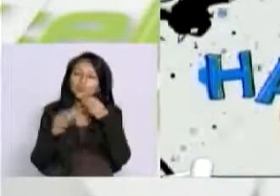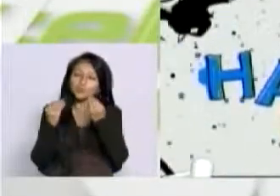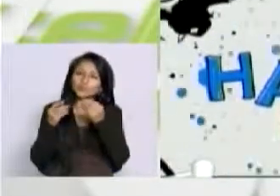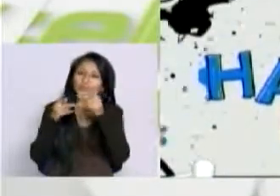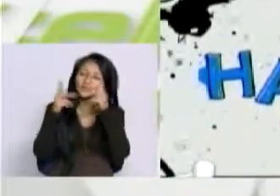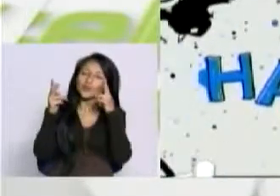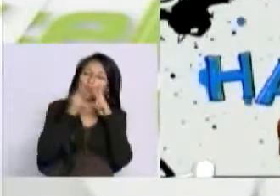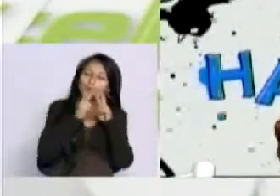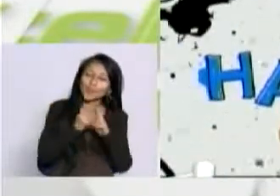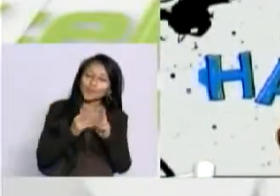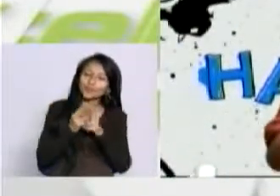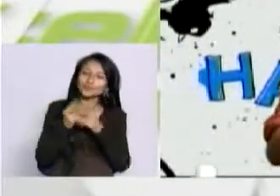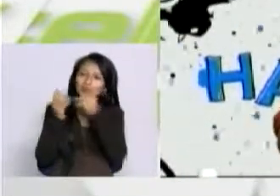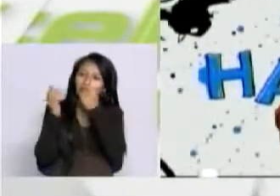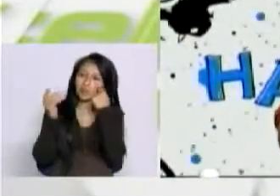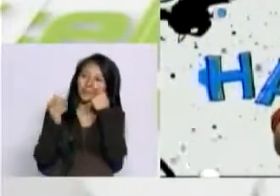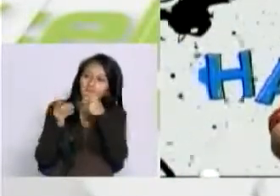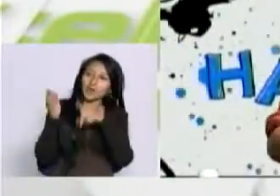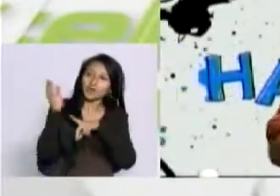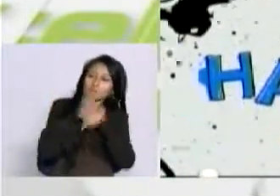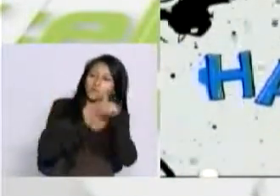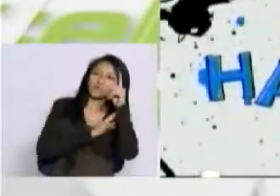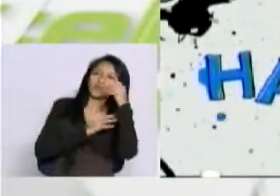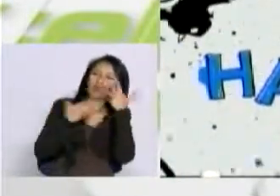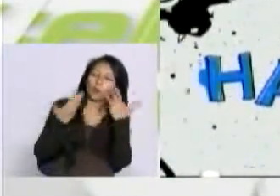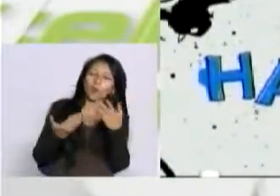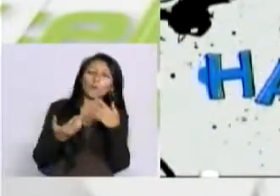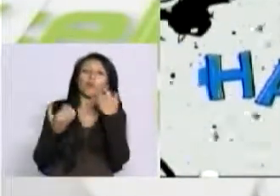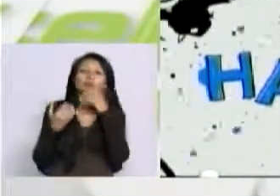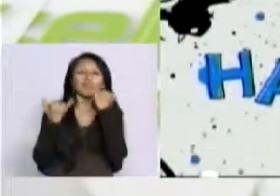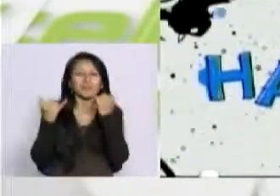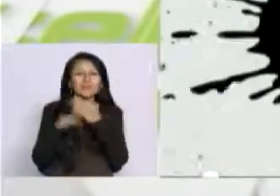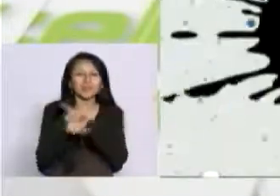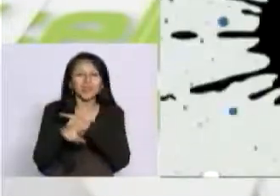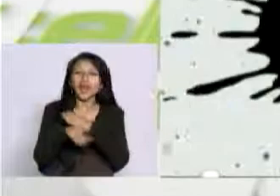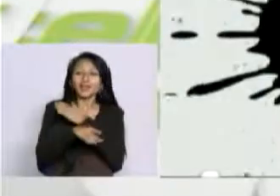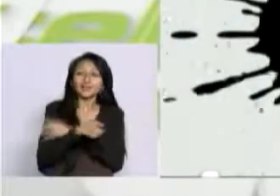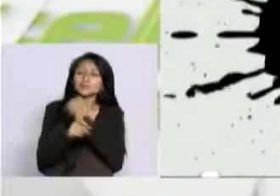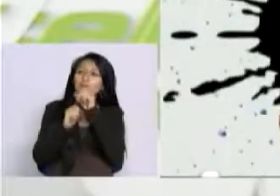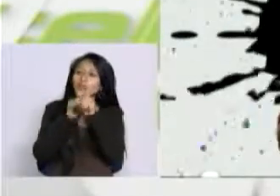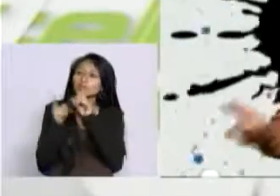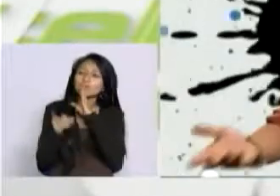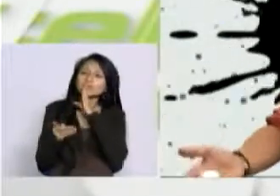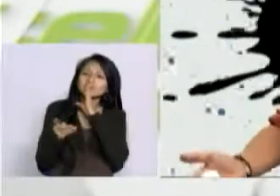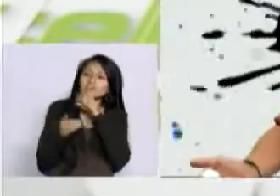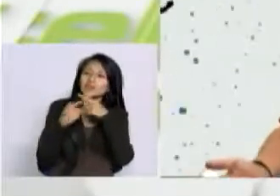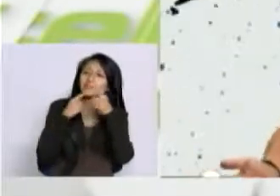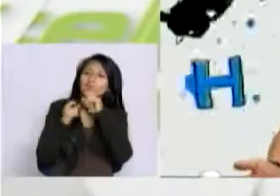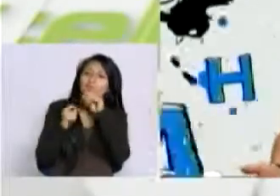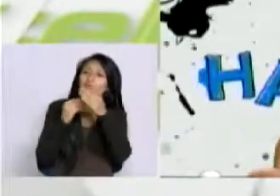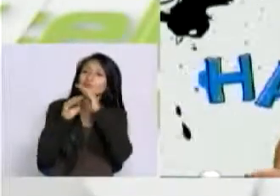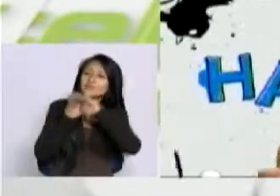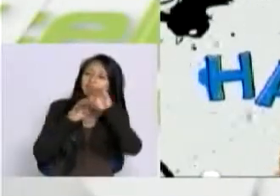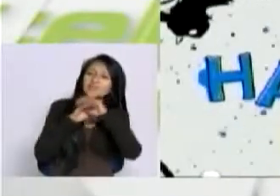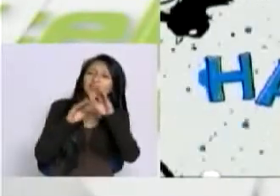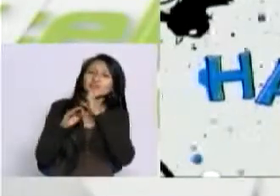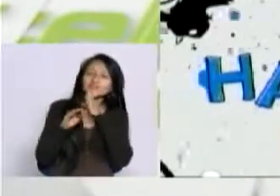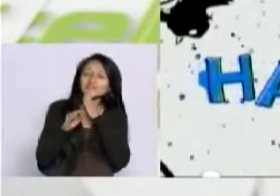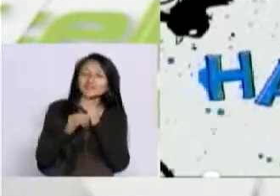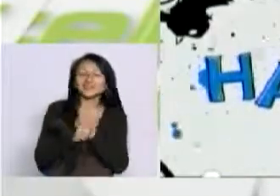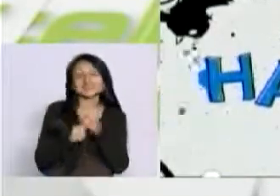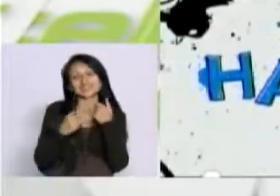nuestros televidentes siempre nos piden quién será el próximo artista, quién será el próximo... Es como un ejemplo de vida, eso es lo chévere,